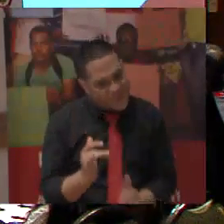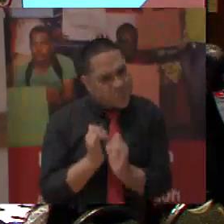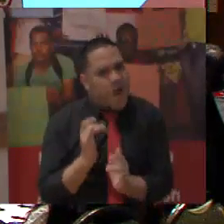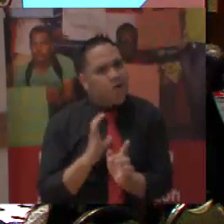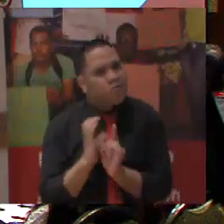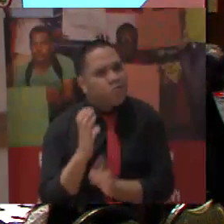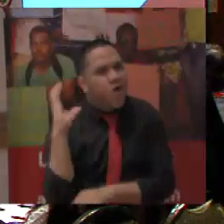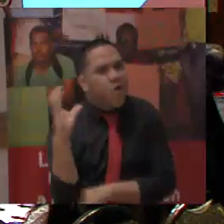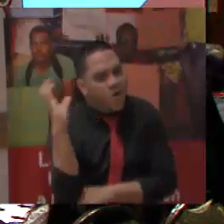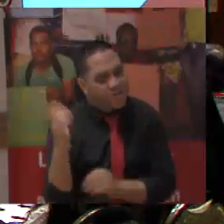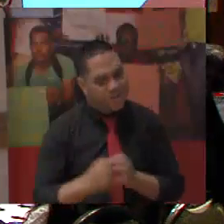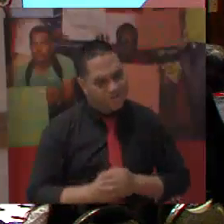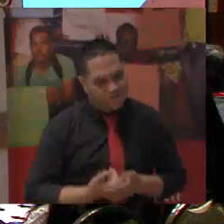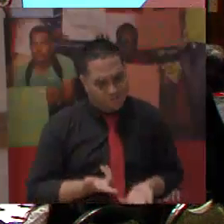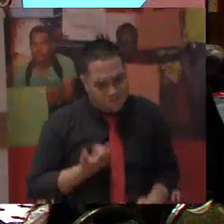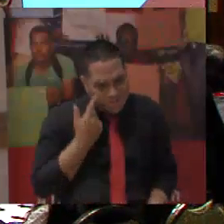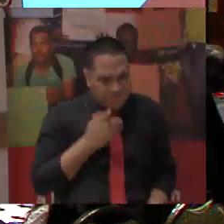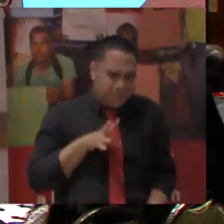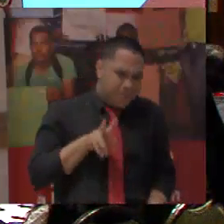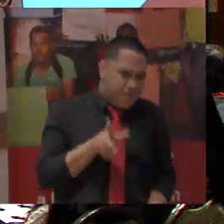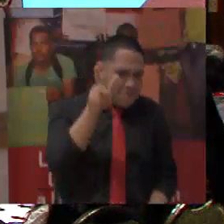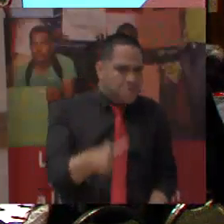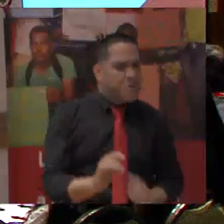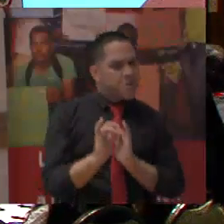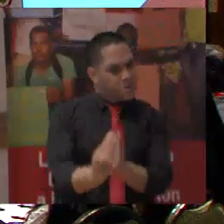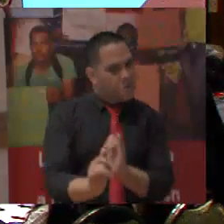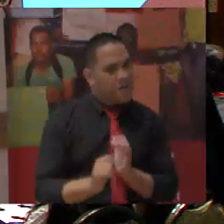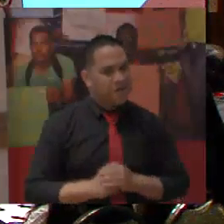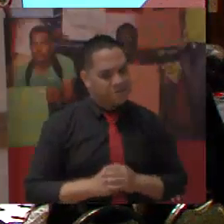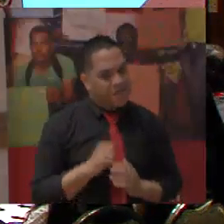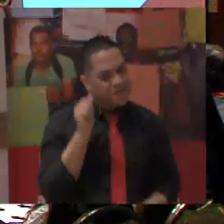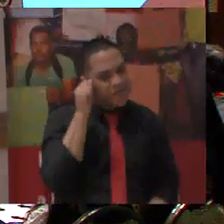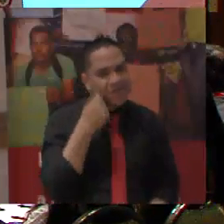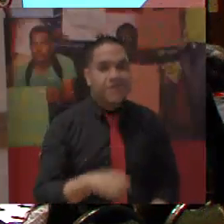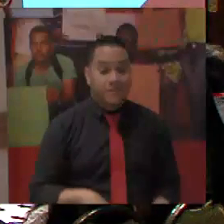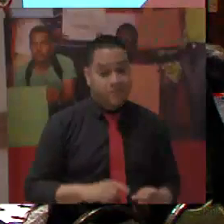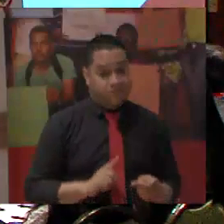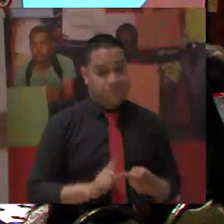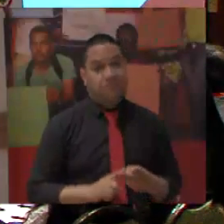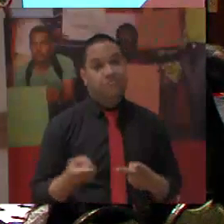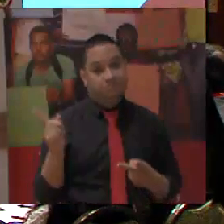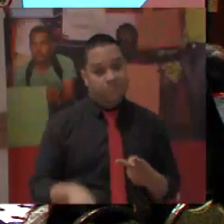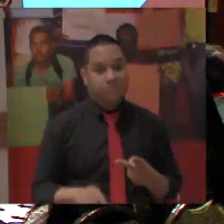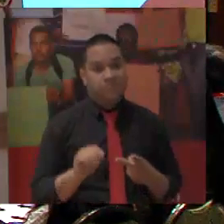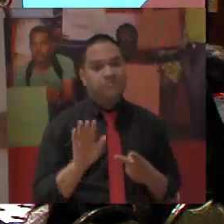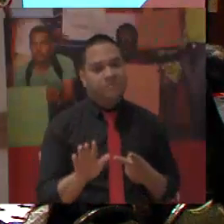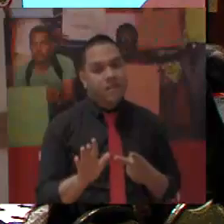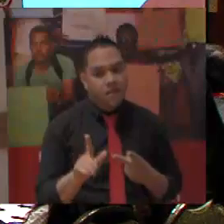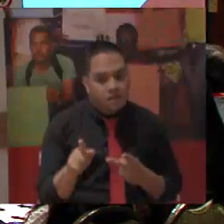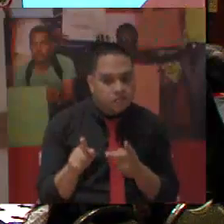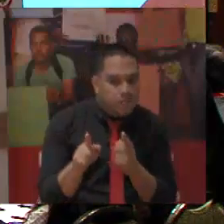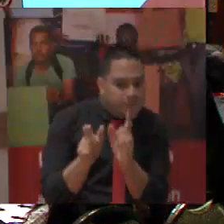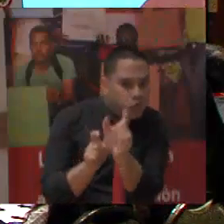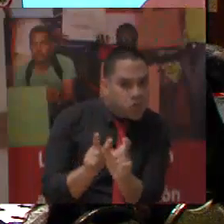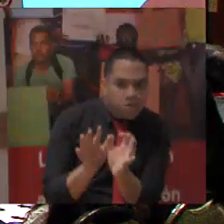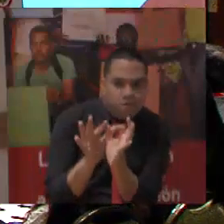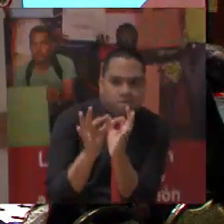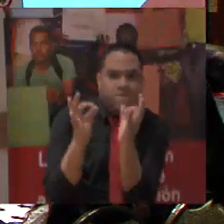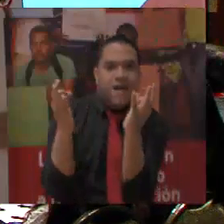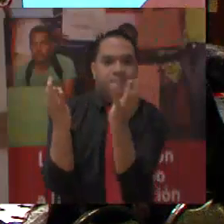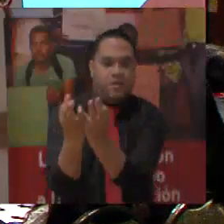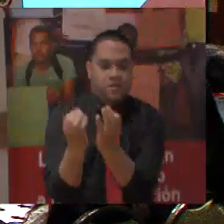Que eran personas, pues, como uno. Y lo segundo que me sorprendió es que tenían familias. A